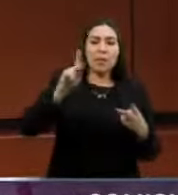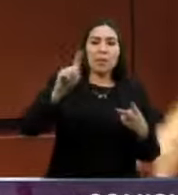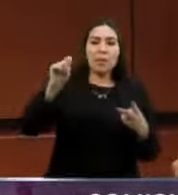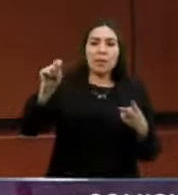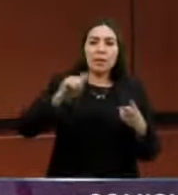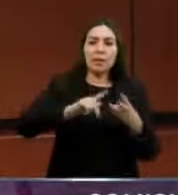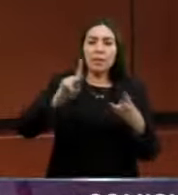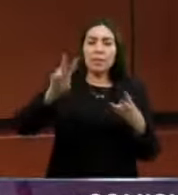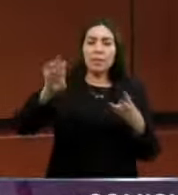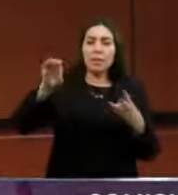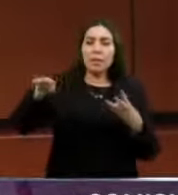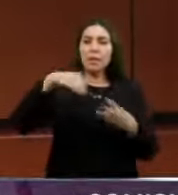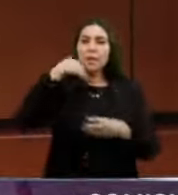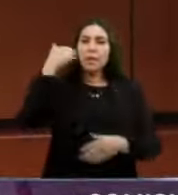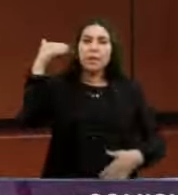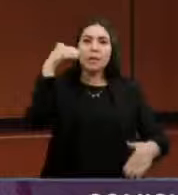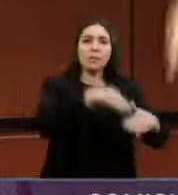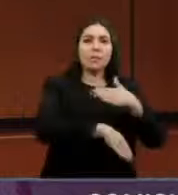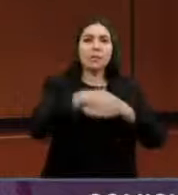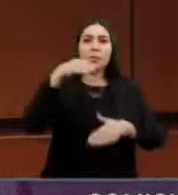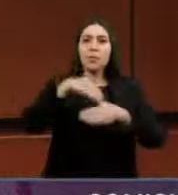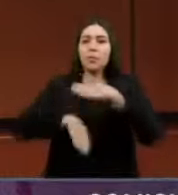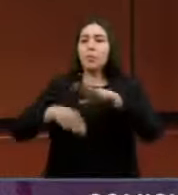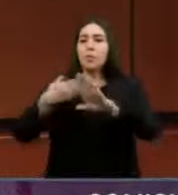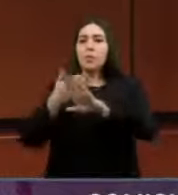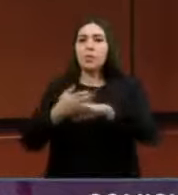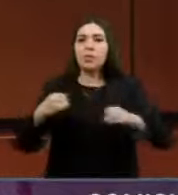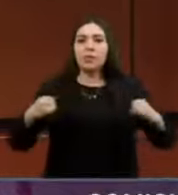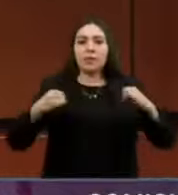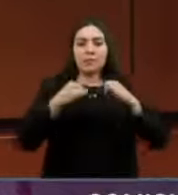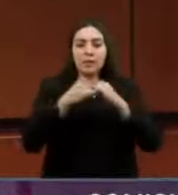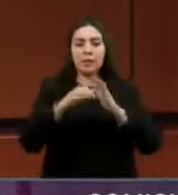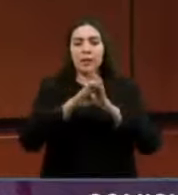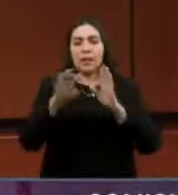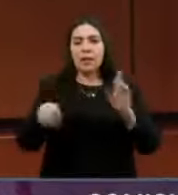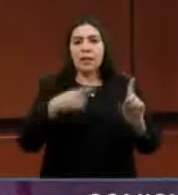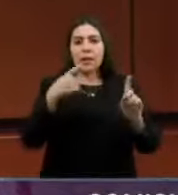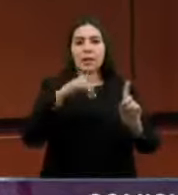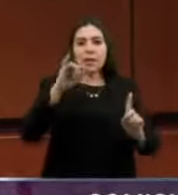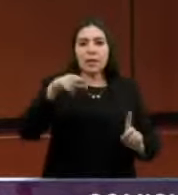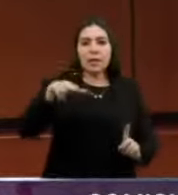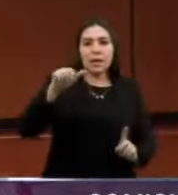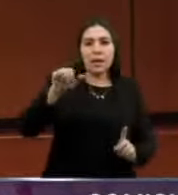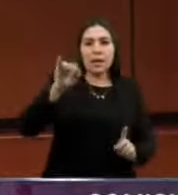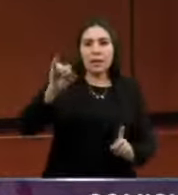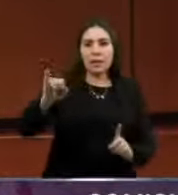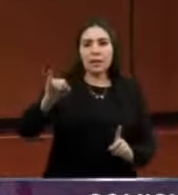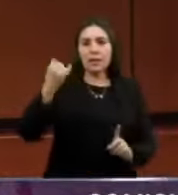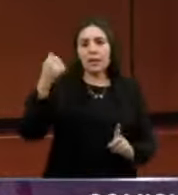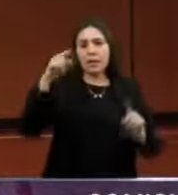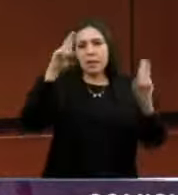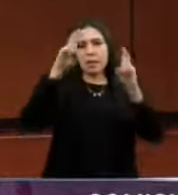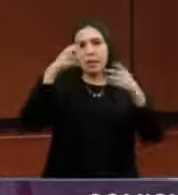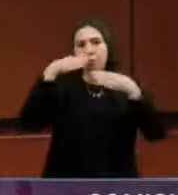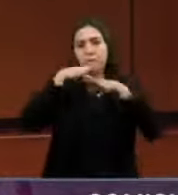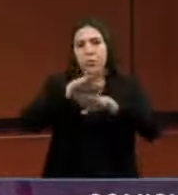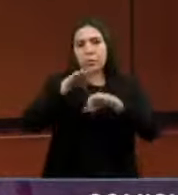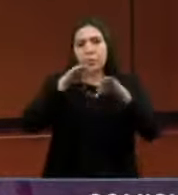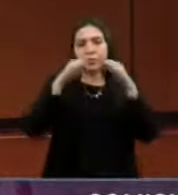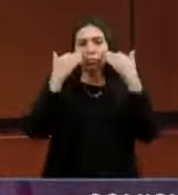que quieran destruir a las instituciones, entre ellas al INAI y a la transparencia. Concluyo diciendo,